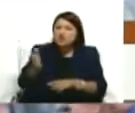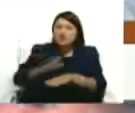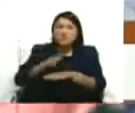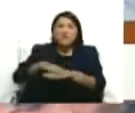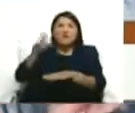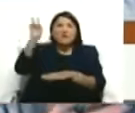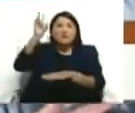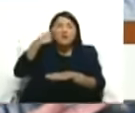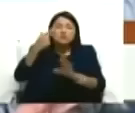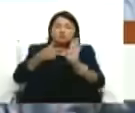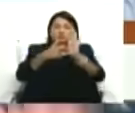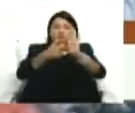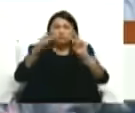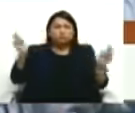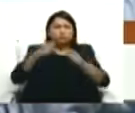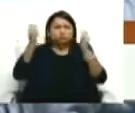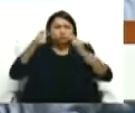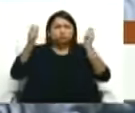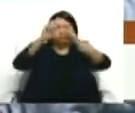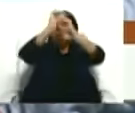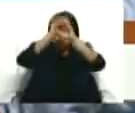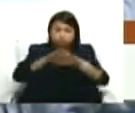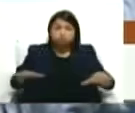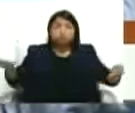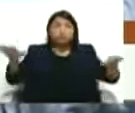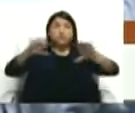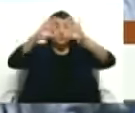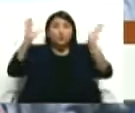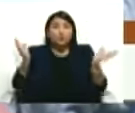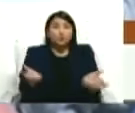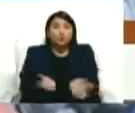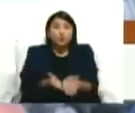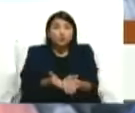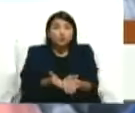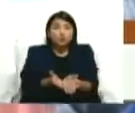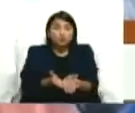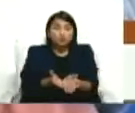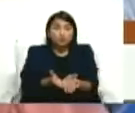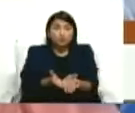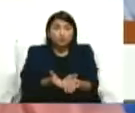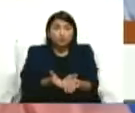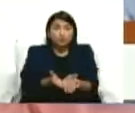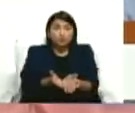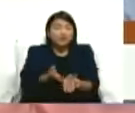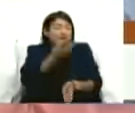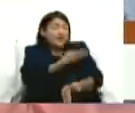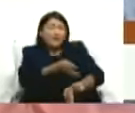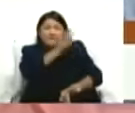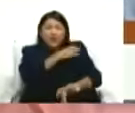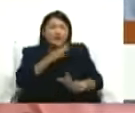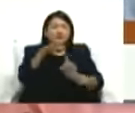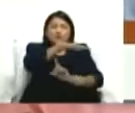Venezuela se escucha alto y fuerte en todos los rincones de este planeta. Frente a las peores